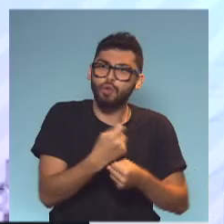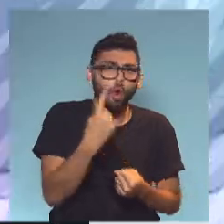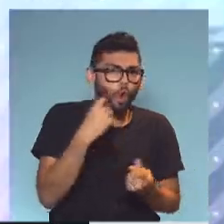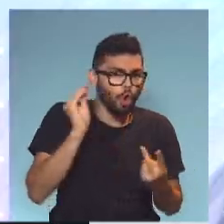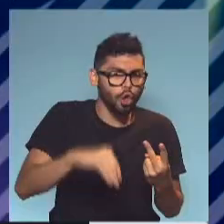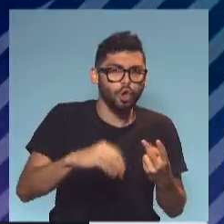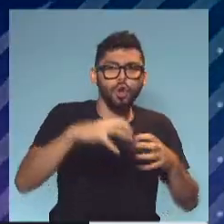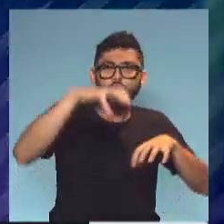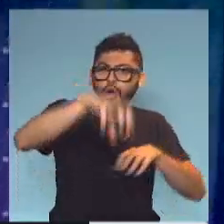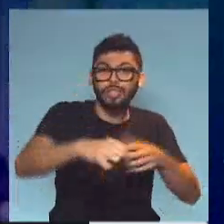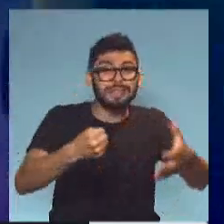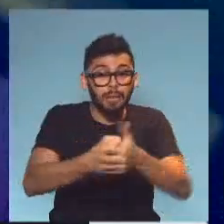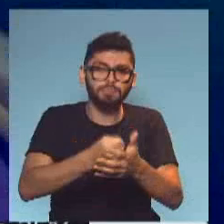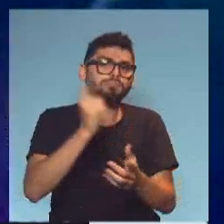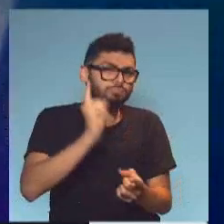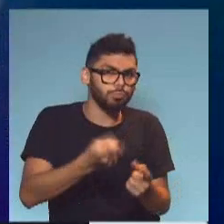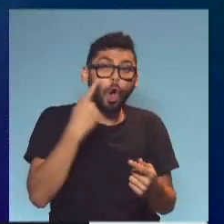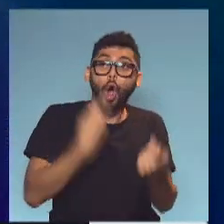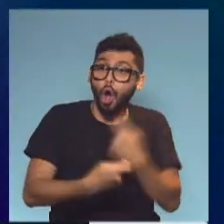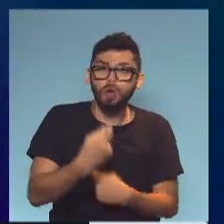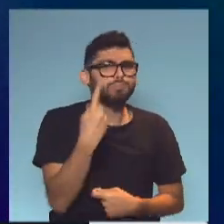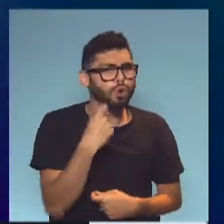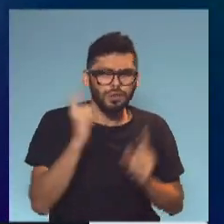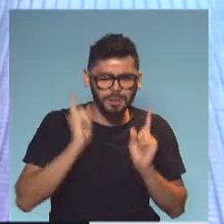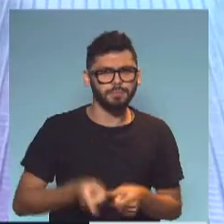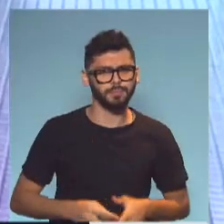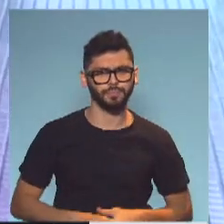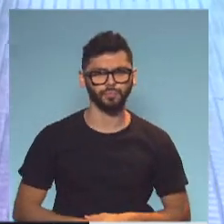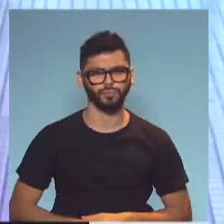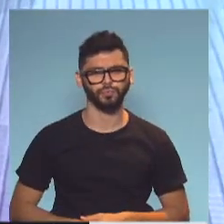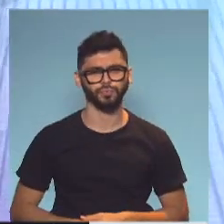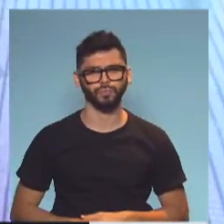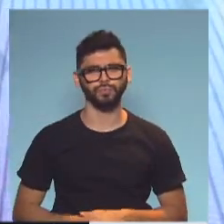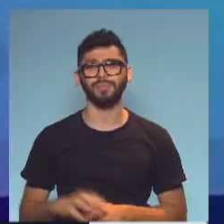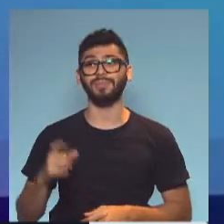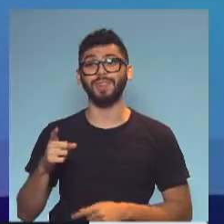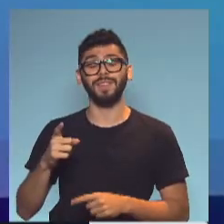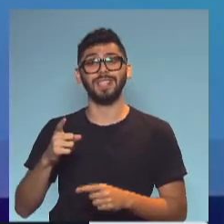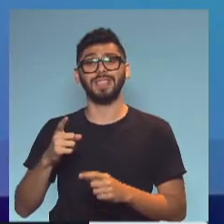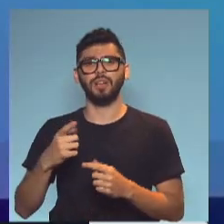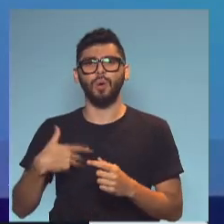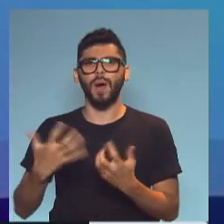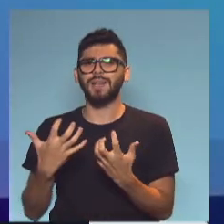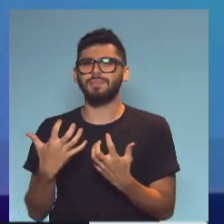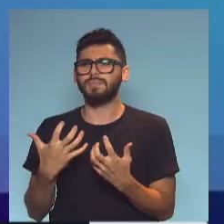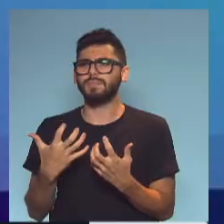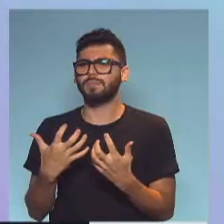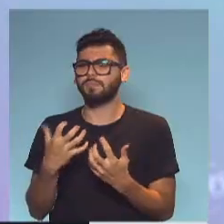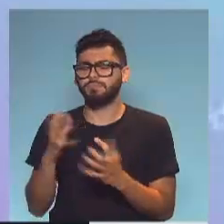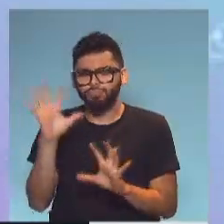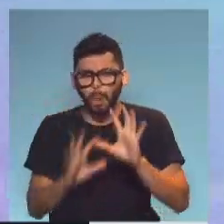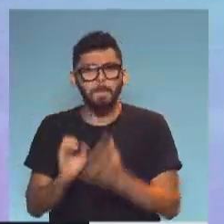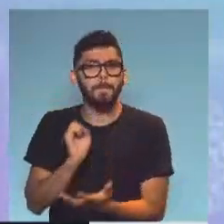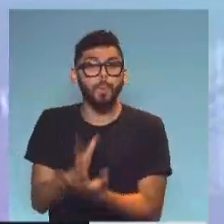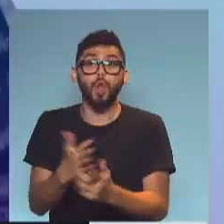centros de transbordo, en los comercios. Vamos a establecer un sistema de severas multas para